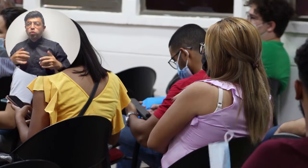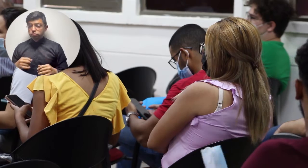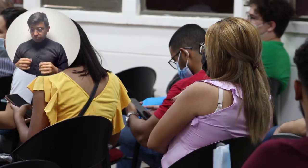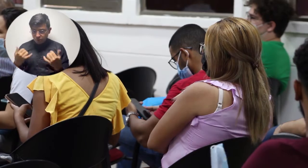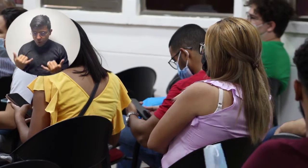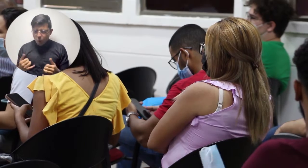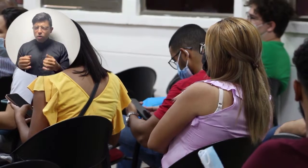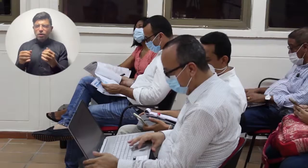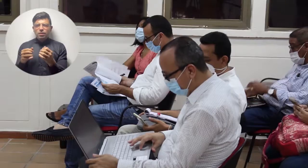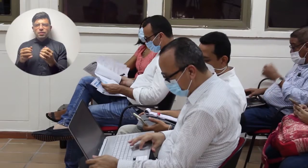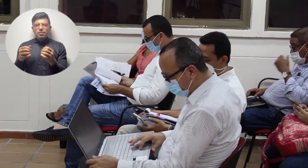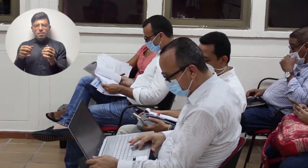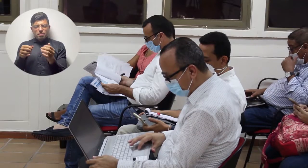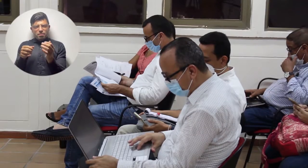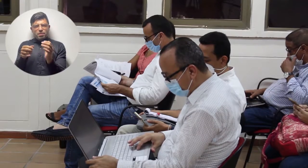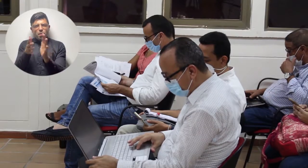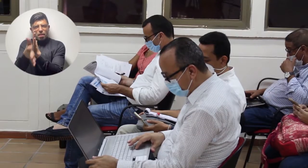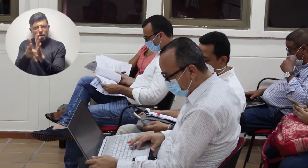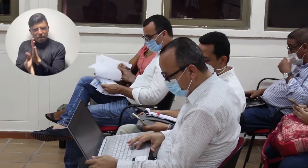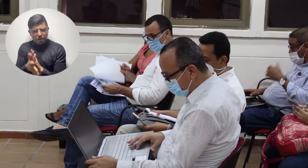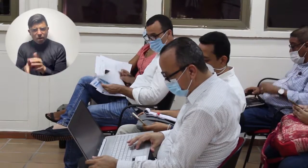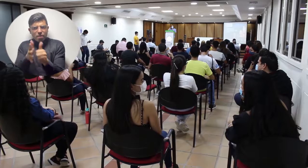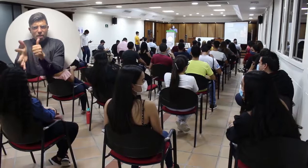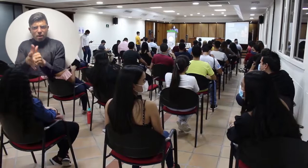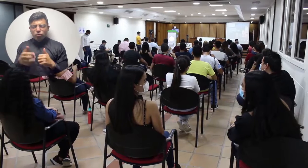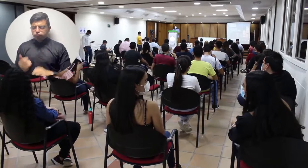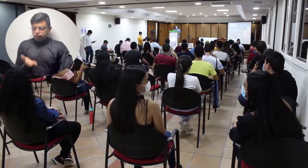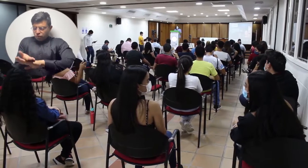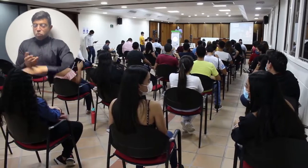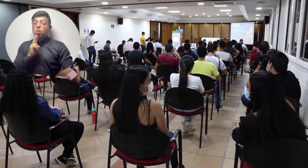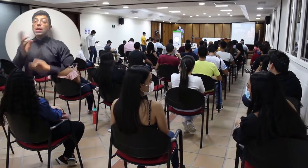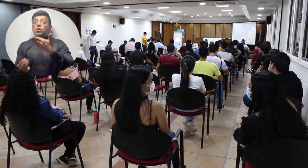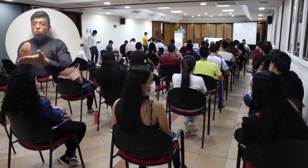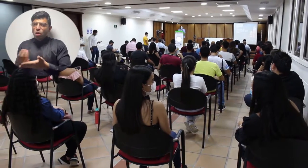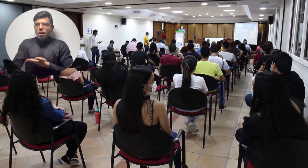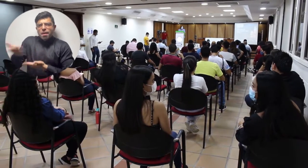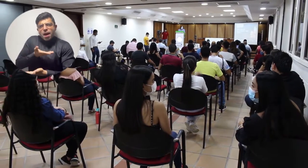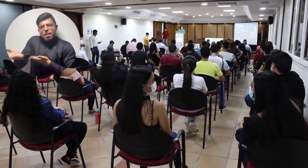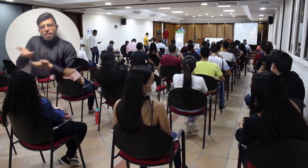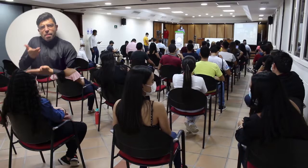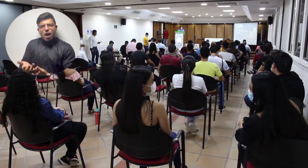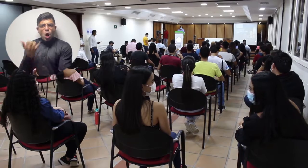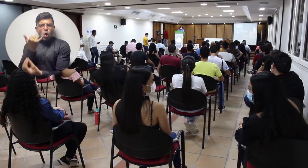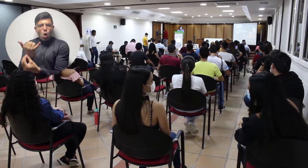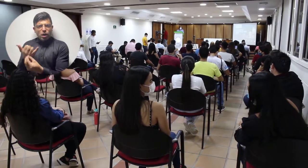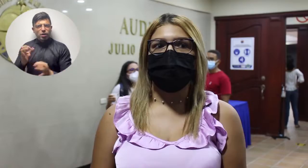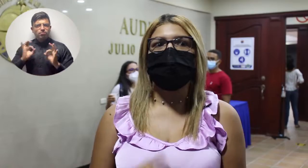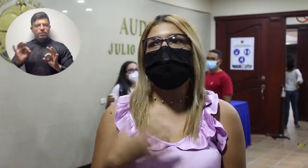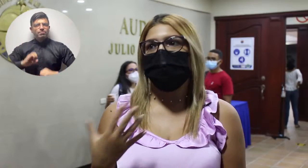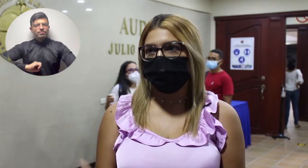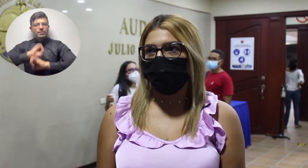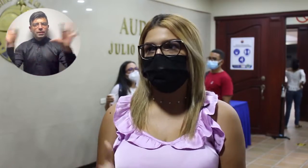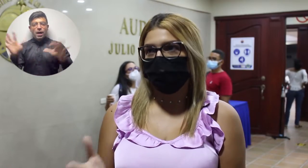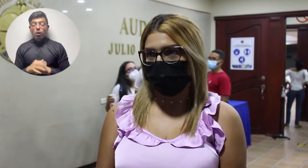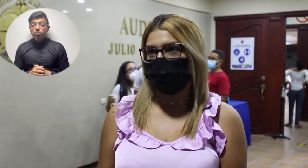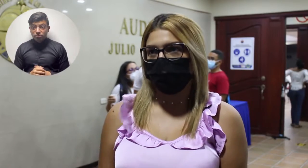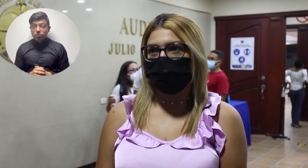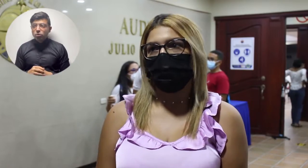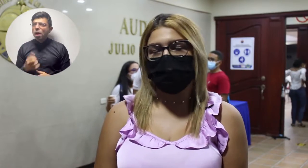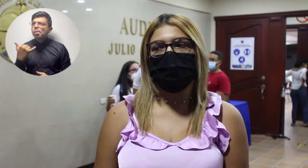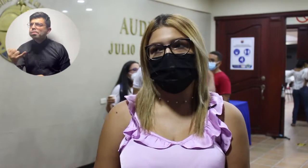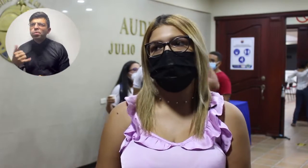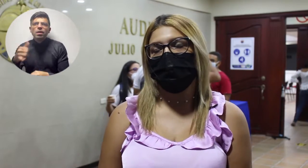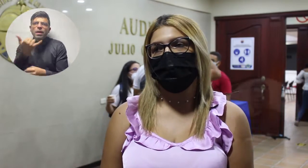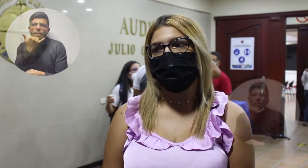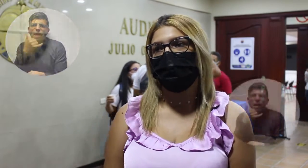se planteó dio buenos resultados, ya que se pudo socializar de forma concreta lo que está pasando